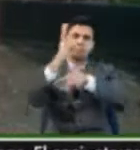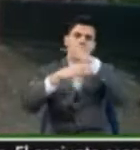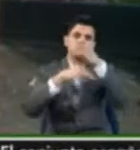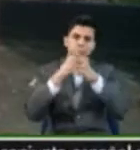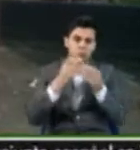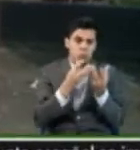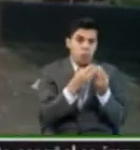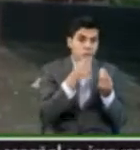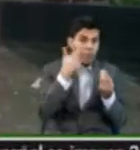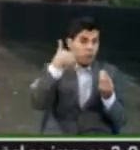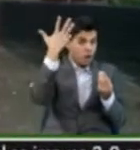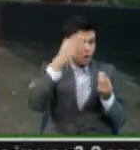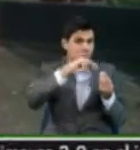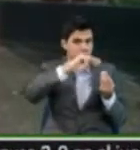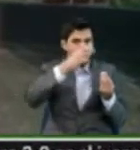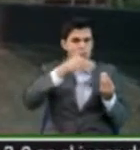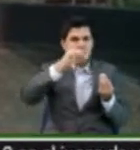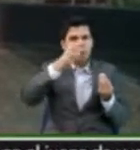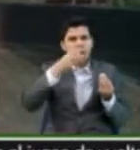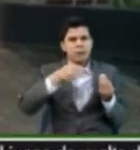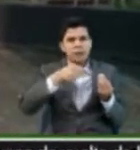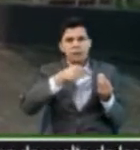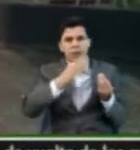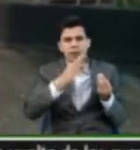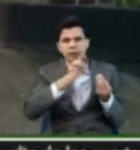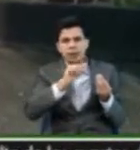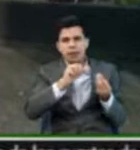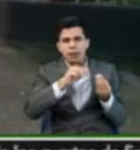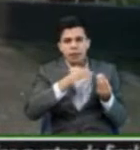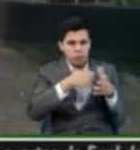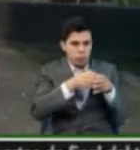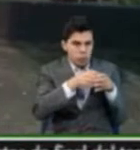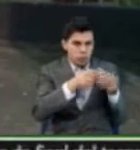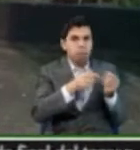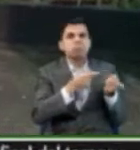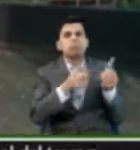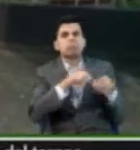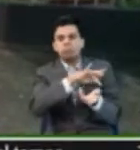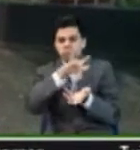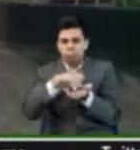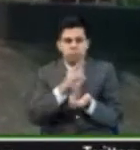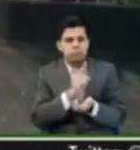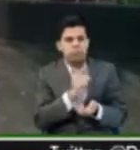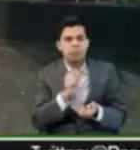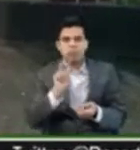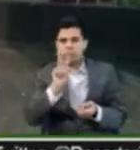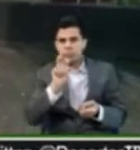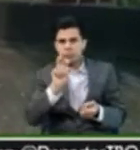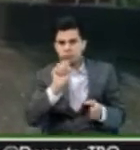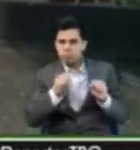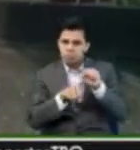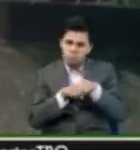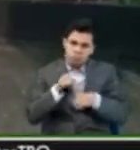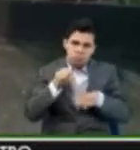Movistar Team. A esta, la versión número 48 de la Vuelta de la Juventud, también asistieron un grupo de 7 pedalistas, lleva